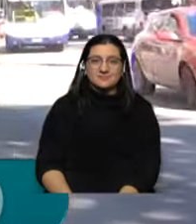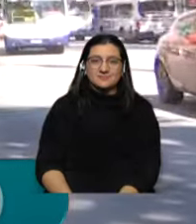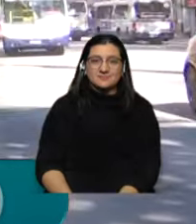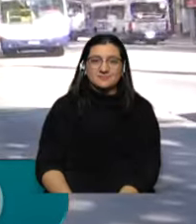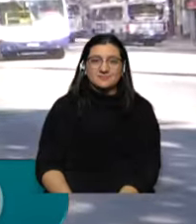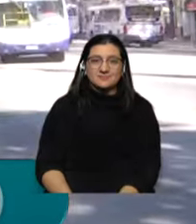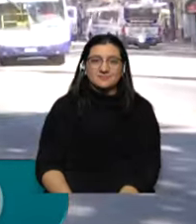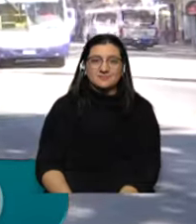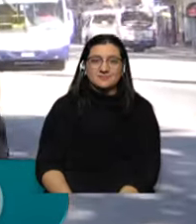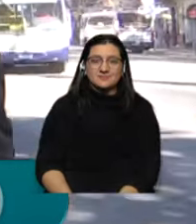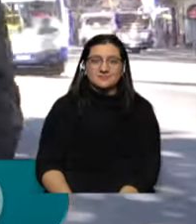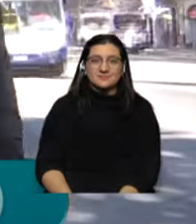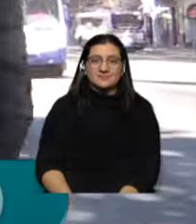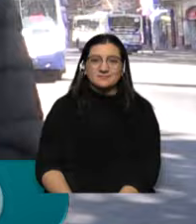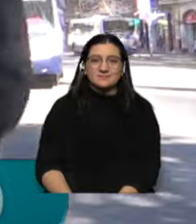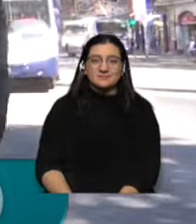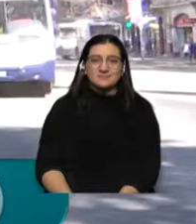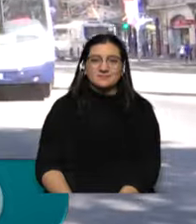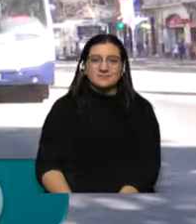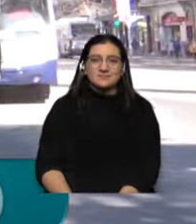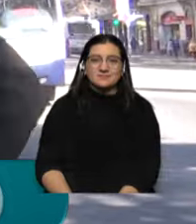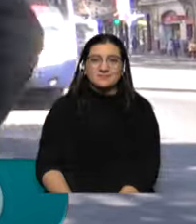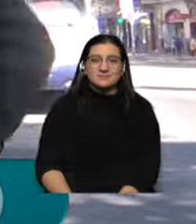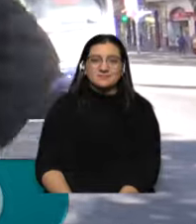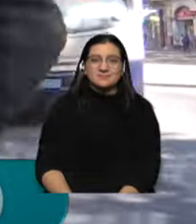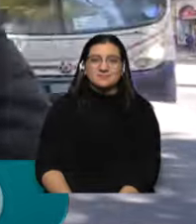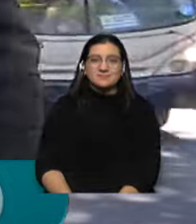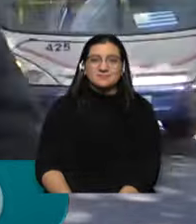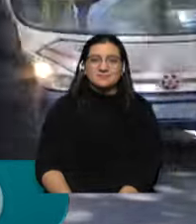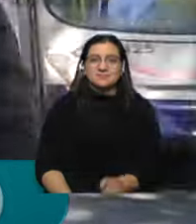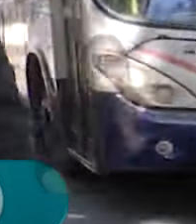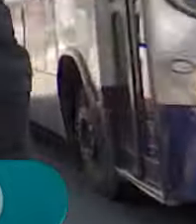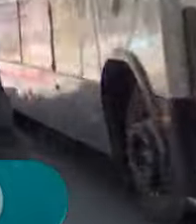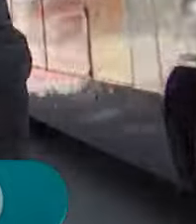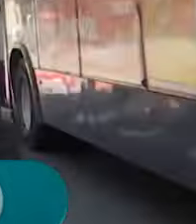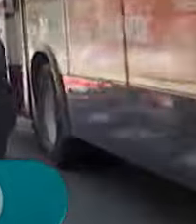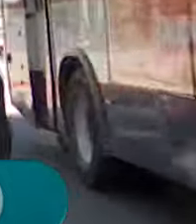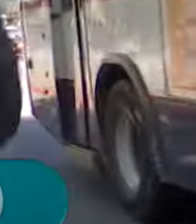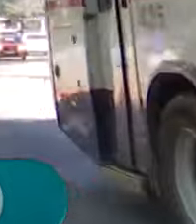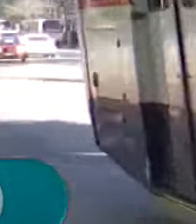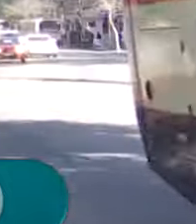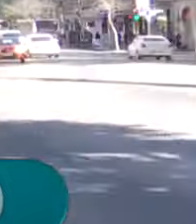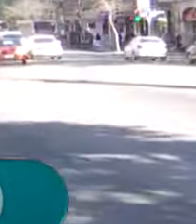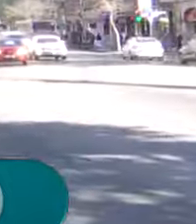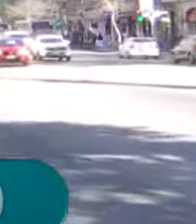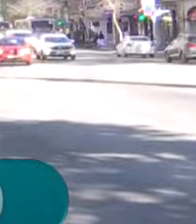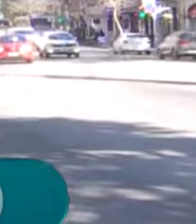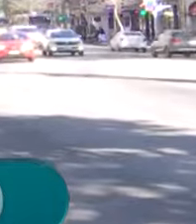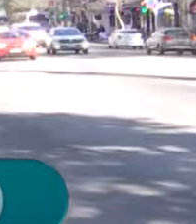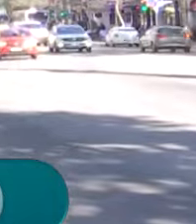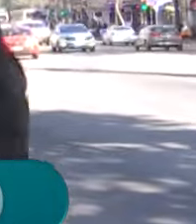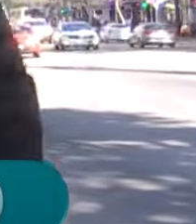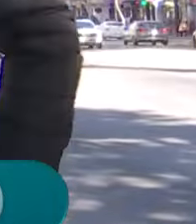sabor de un cacho de pan que luego lo metió en el bolsillo. Para darse cuenta, te digo, no hay que ser muy